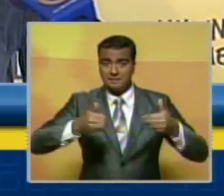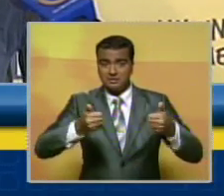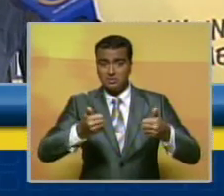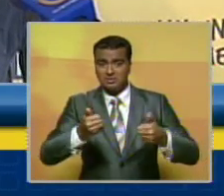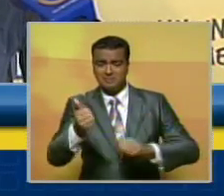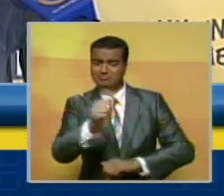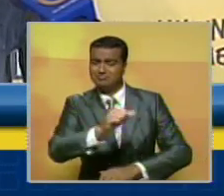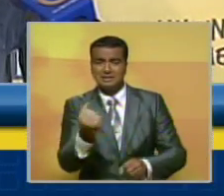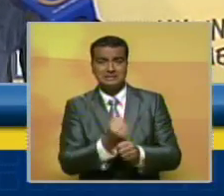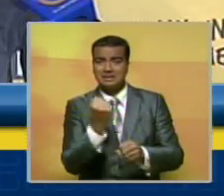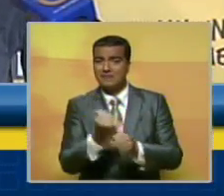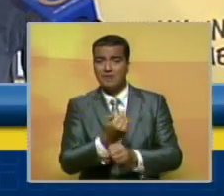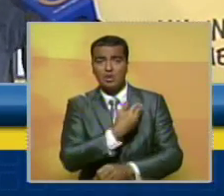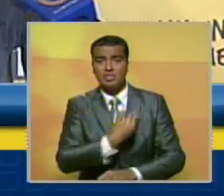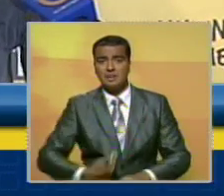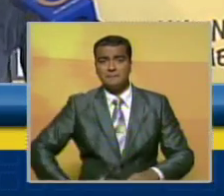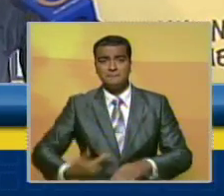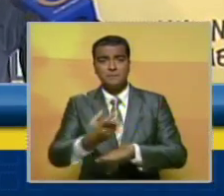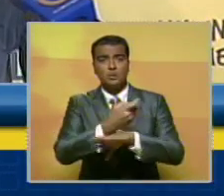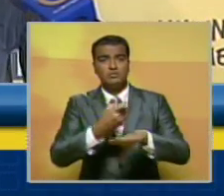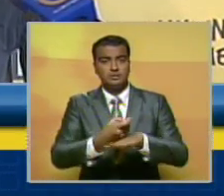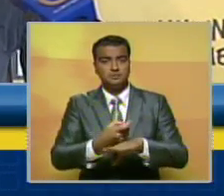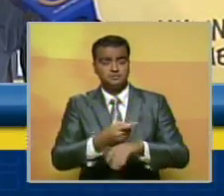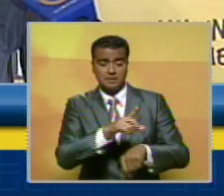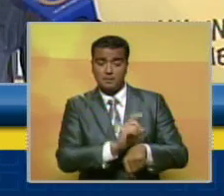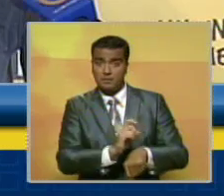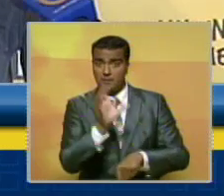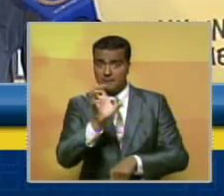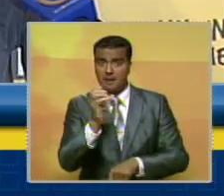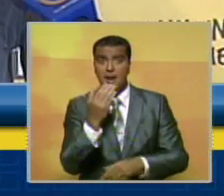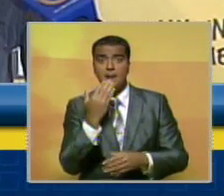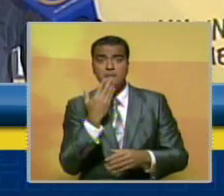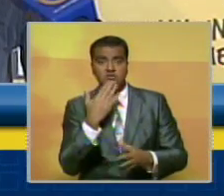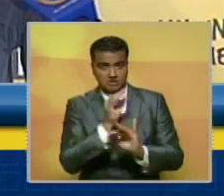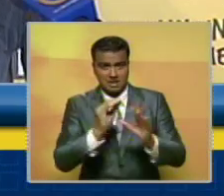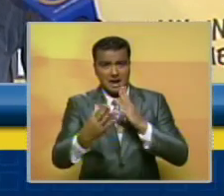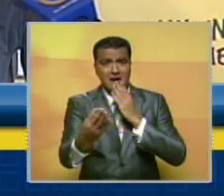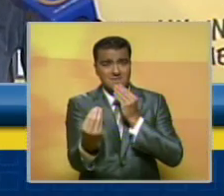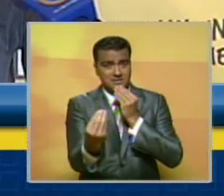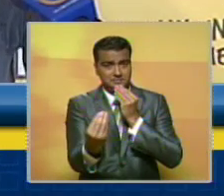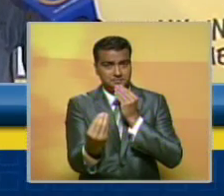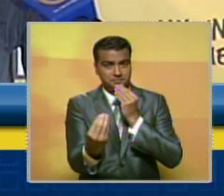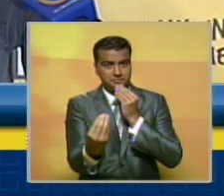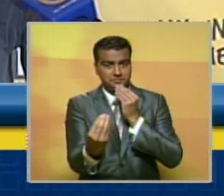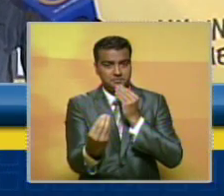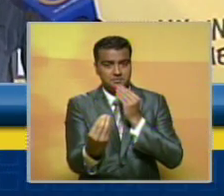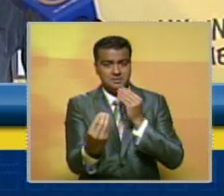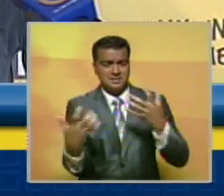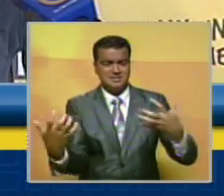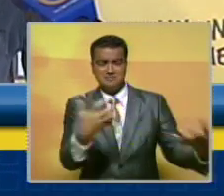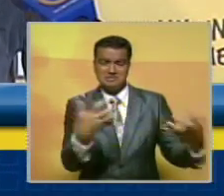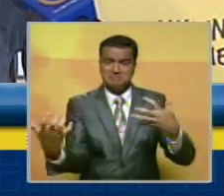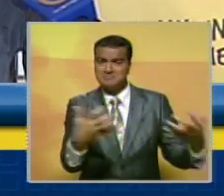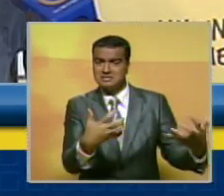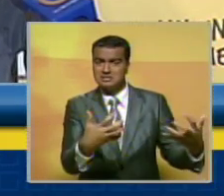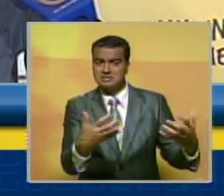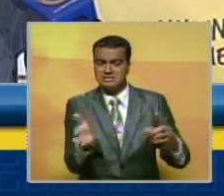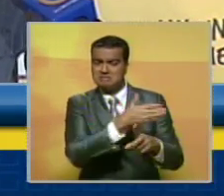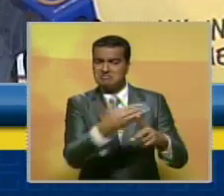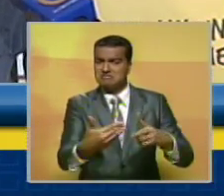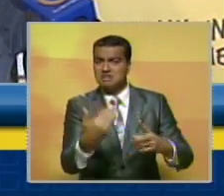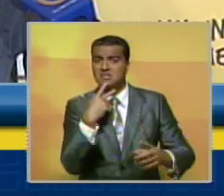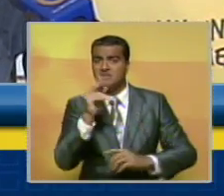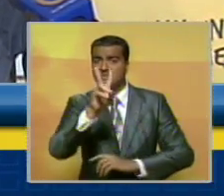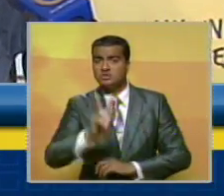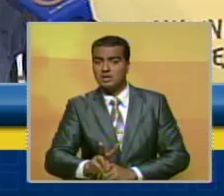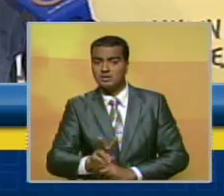de este gobierno. Por tanto, en momentos en que el país se debate entre la violencia, entre el enfrentamiento entre los